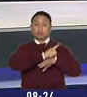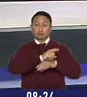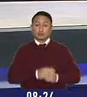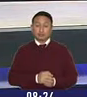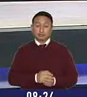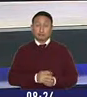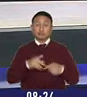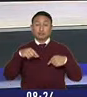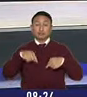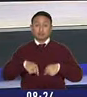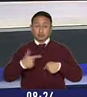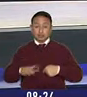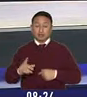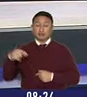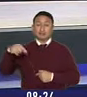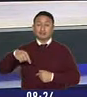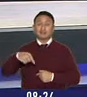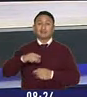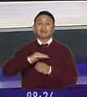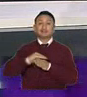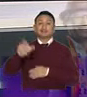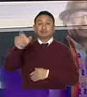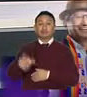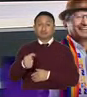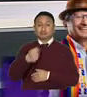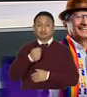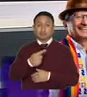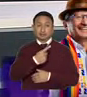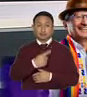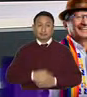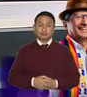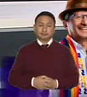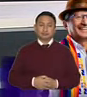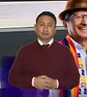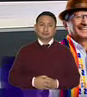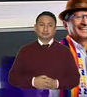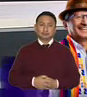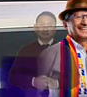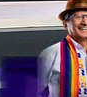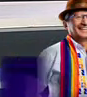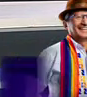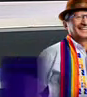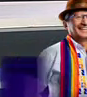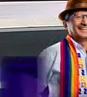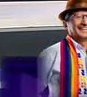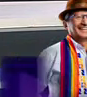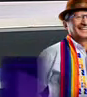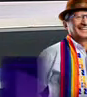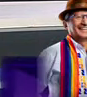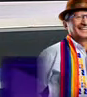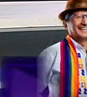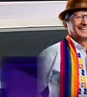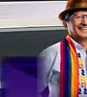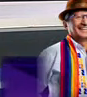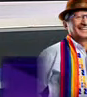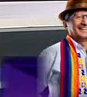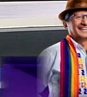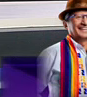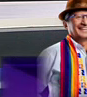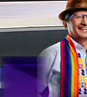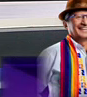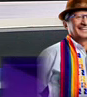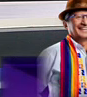Ya se encuentra en nuestro set de noticias el candidato a la prefectura de Pichincha, Guillermo Churuchumbi. Él